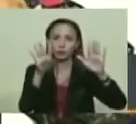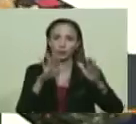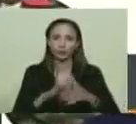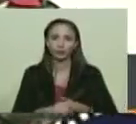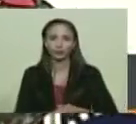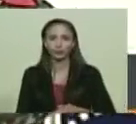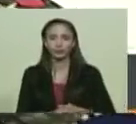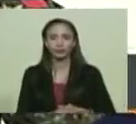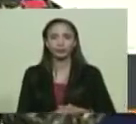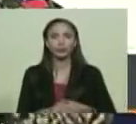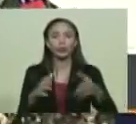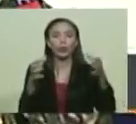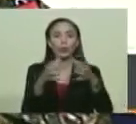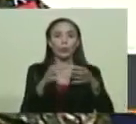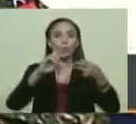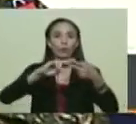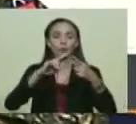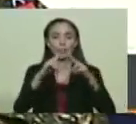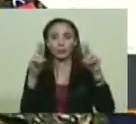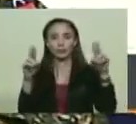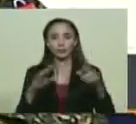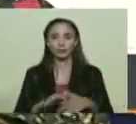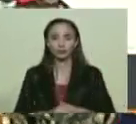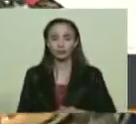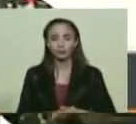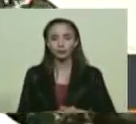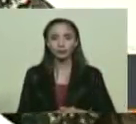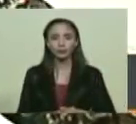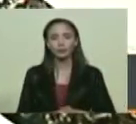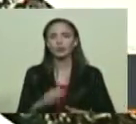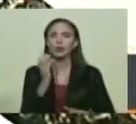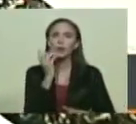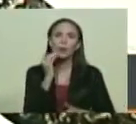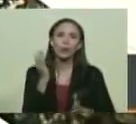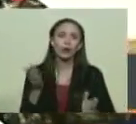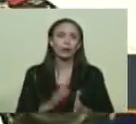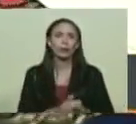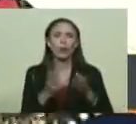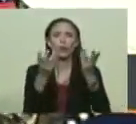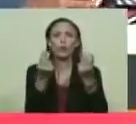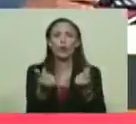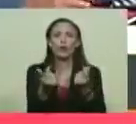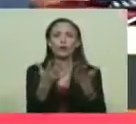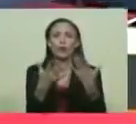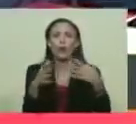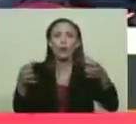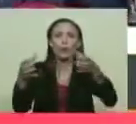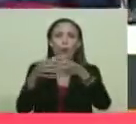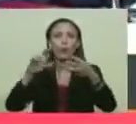2.119 cuadrantes de paz. Por ejemplo, ¿cuántos cuadrantes de paz hay en Miranda?